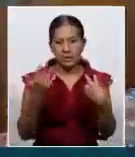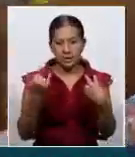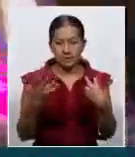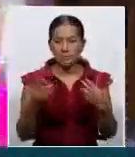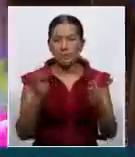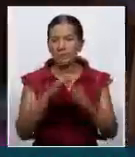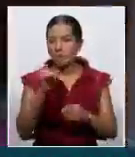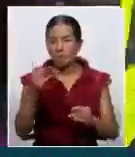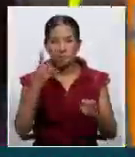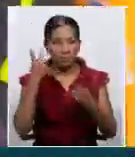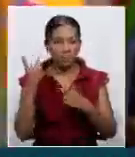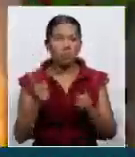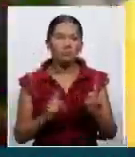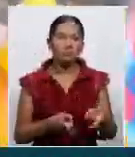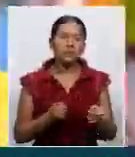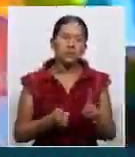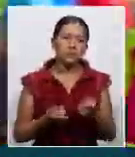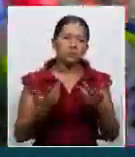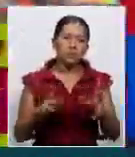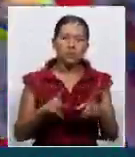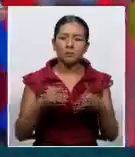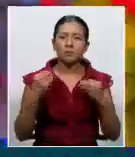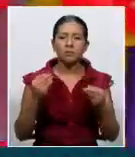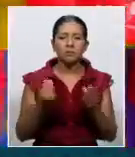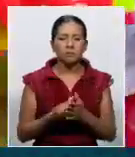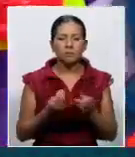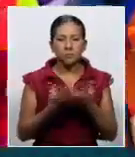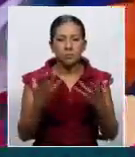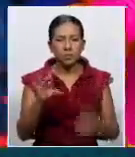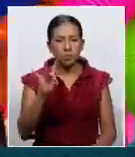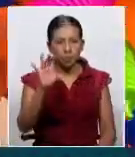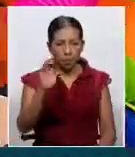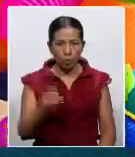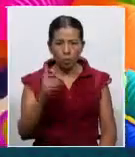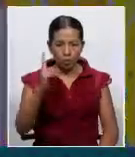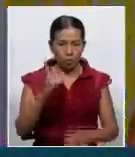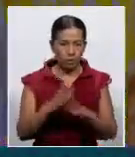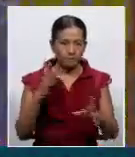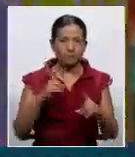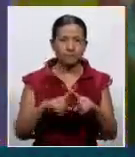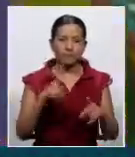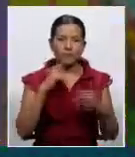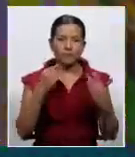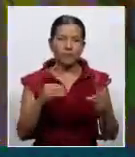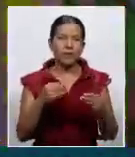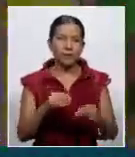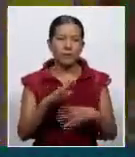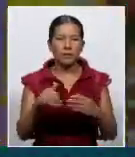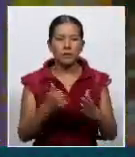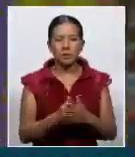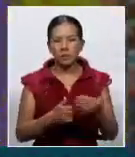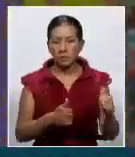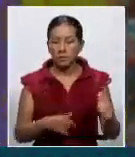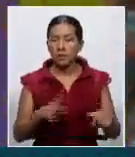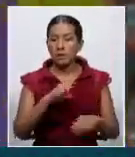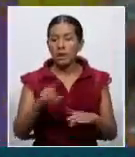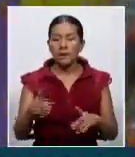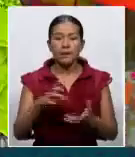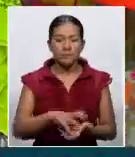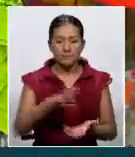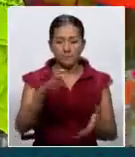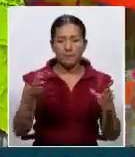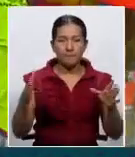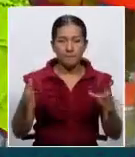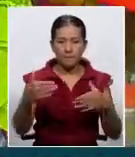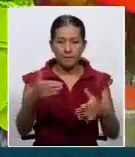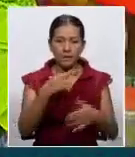Este también lo mismo, está en 80 y vendemos a 10 bolivianos. Hay espuma también, el paquete de